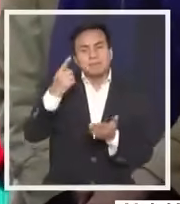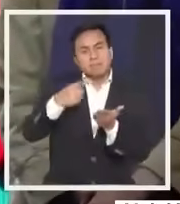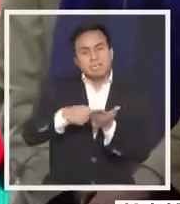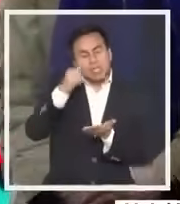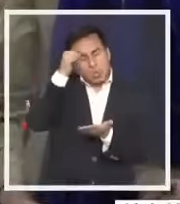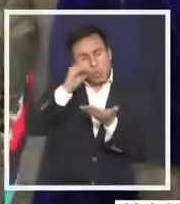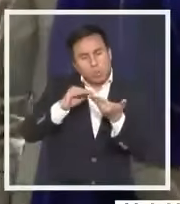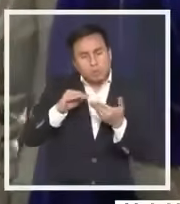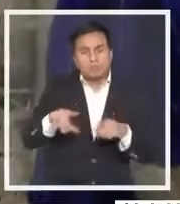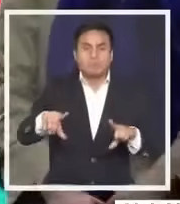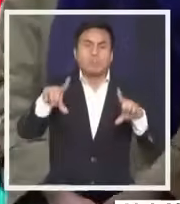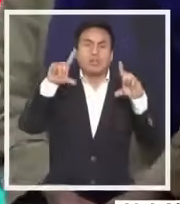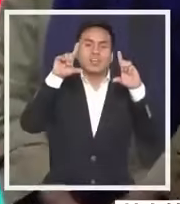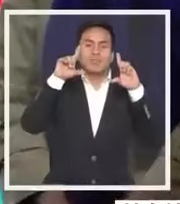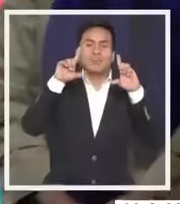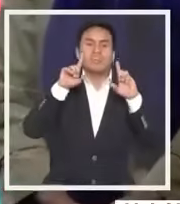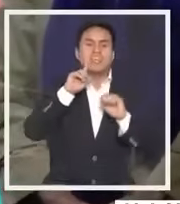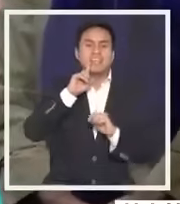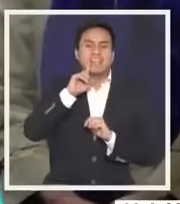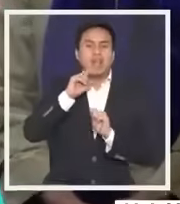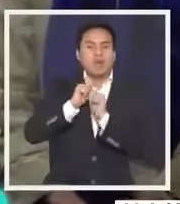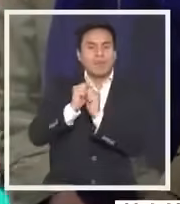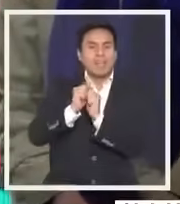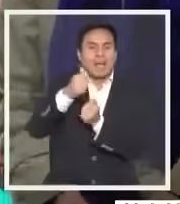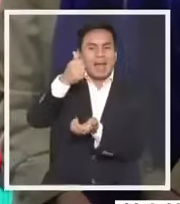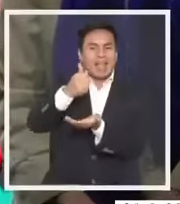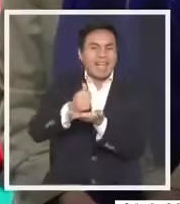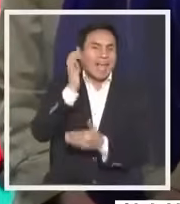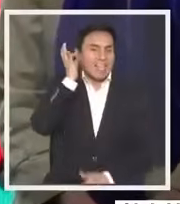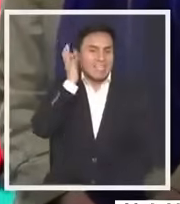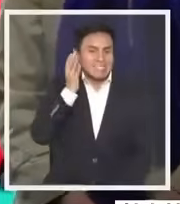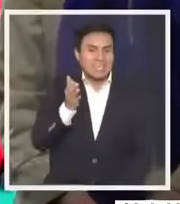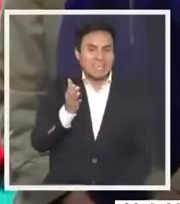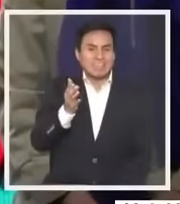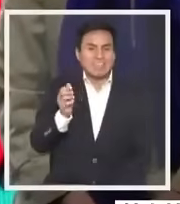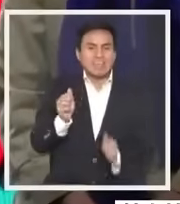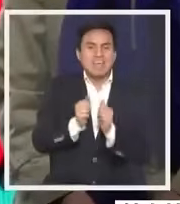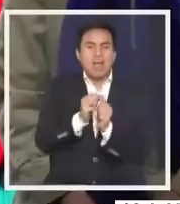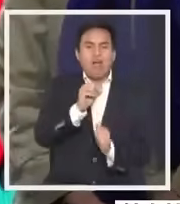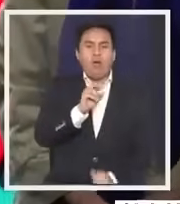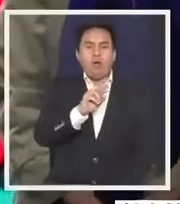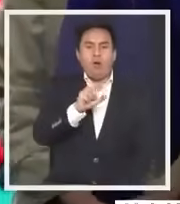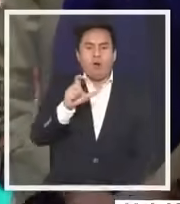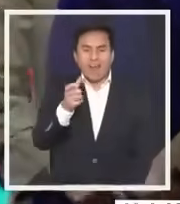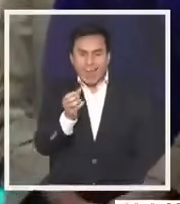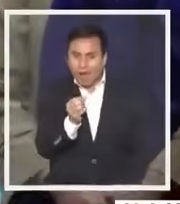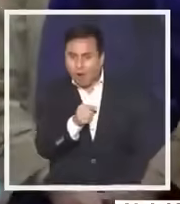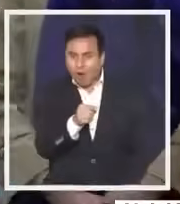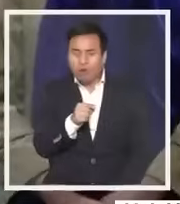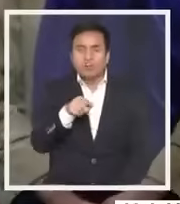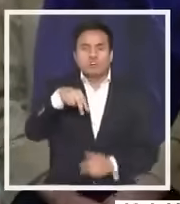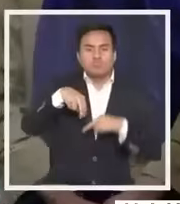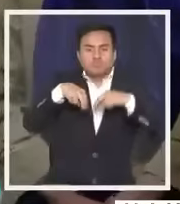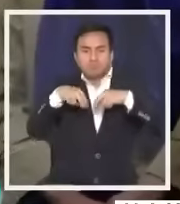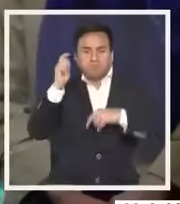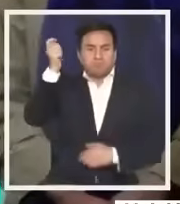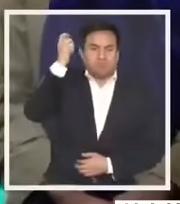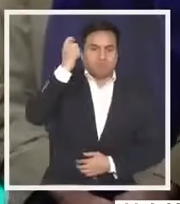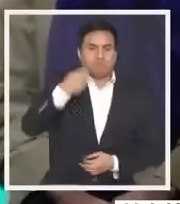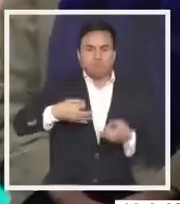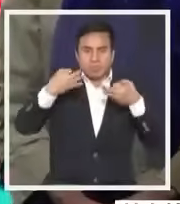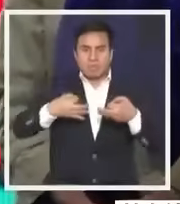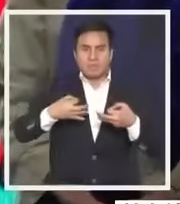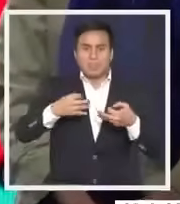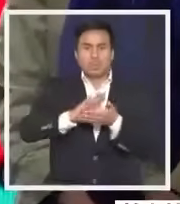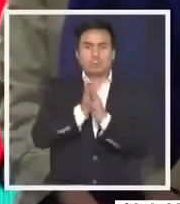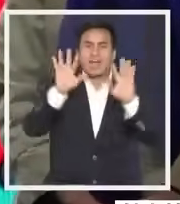así que el protagonismo lo va a tener la compañera alcaldesa con el camarada Orrego para zapatear firme y